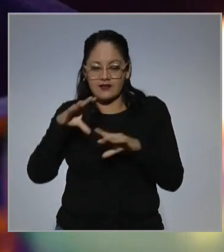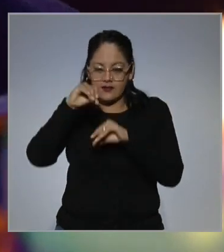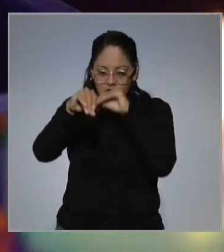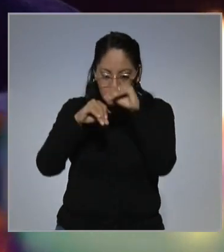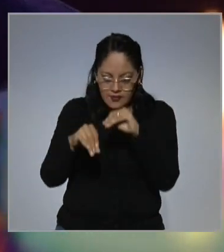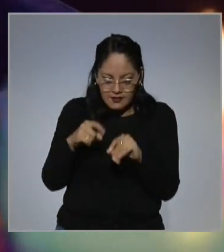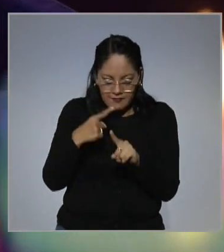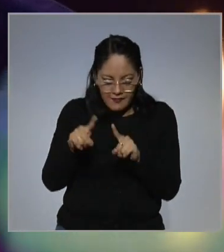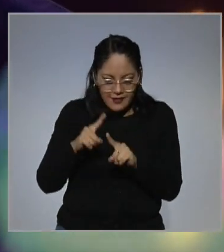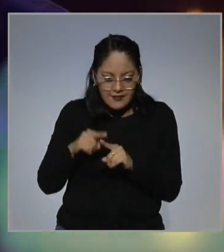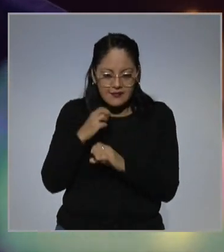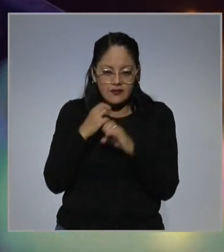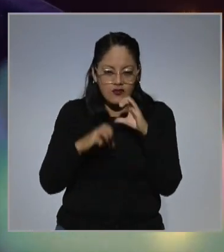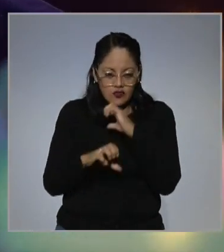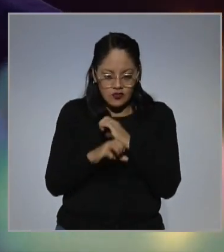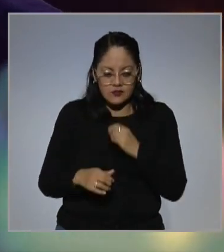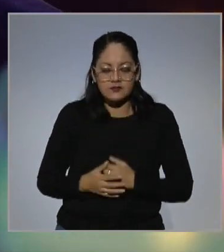elementos.